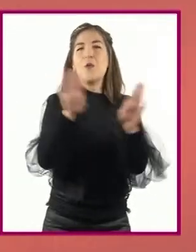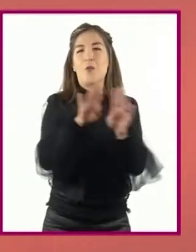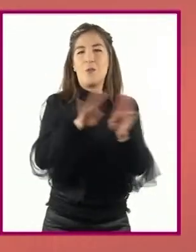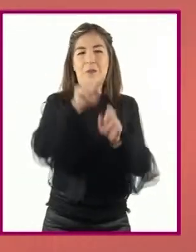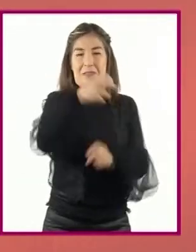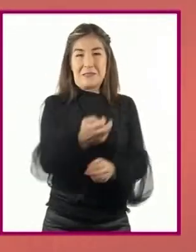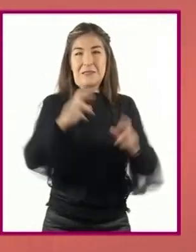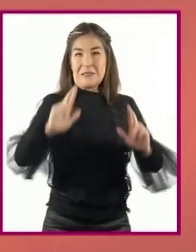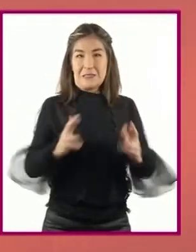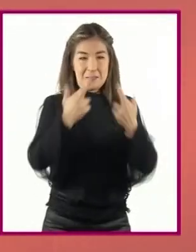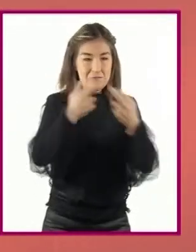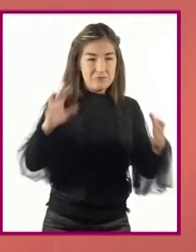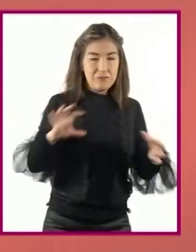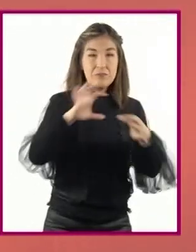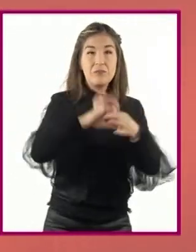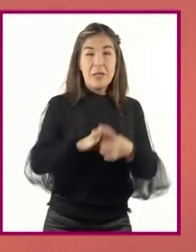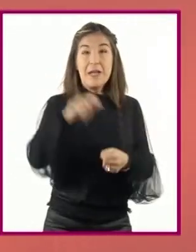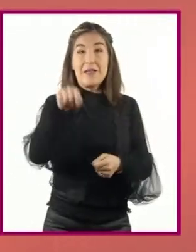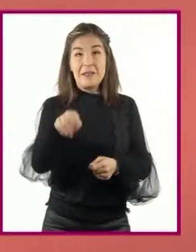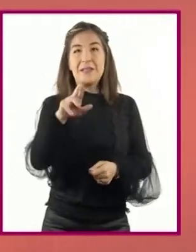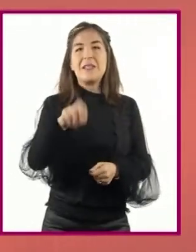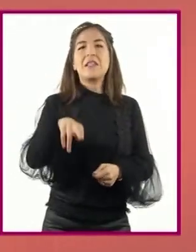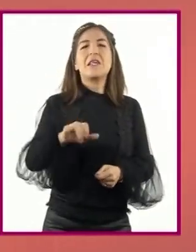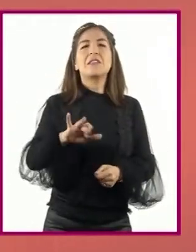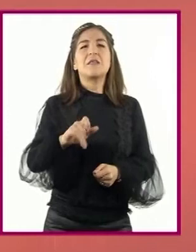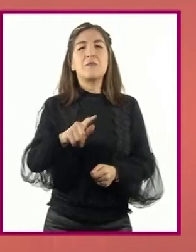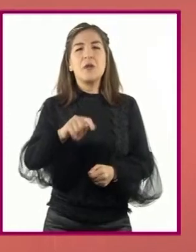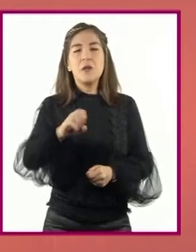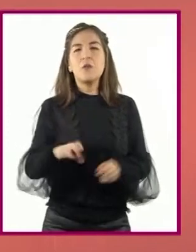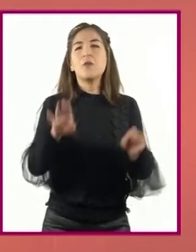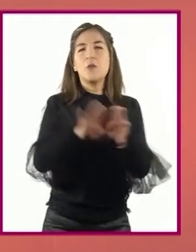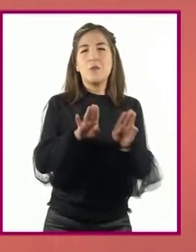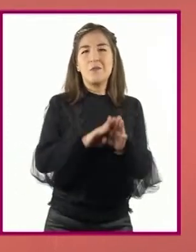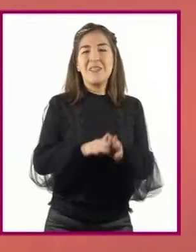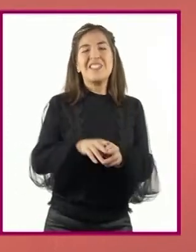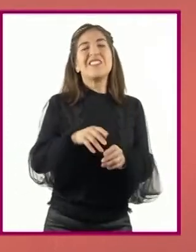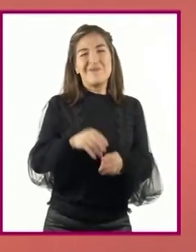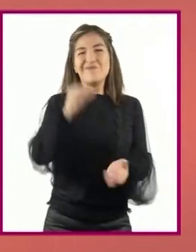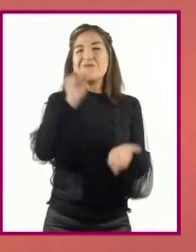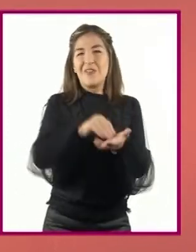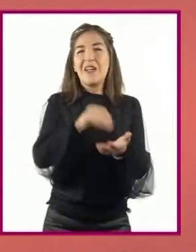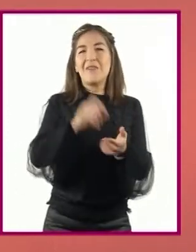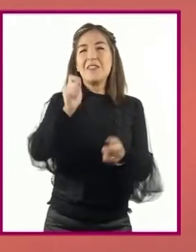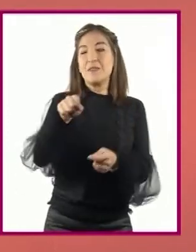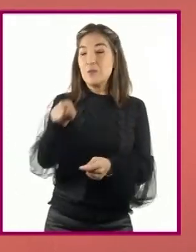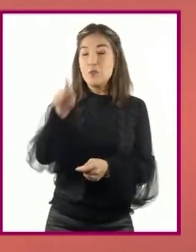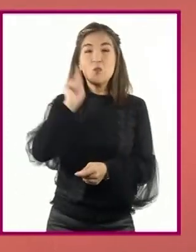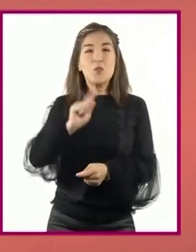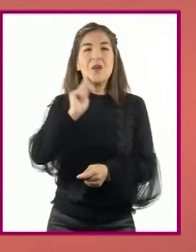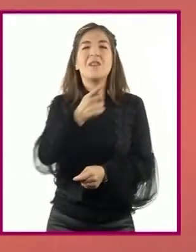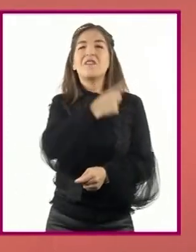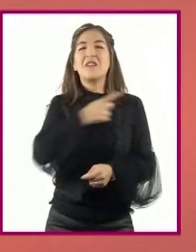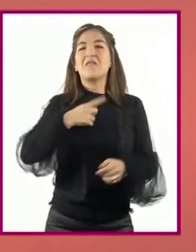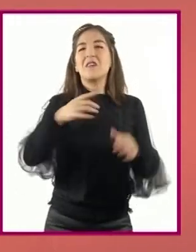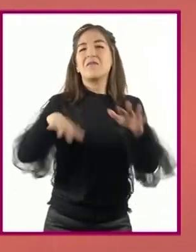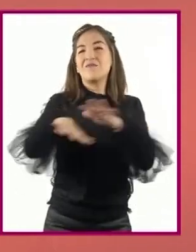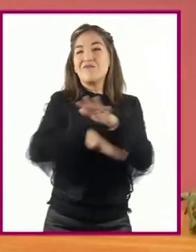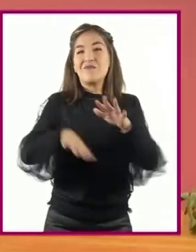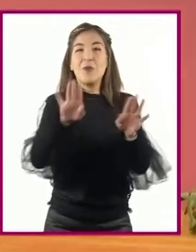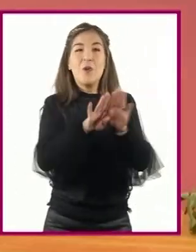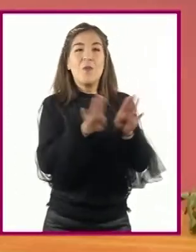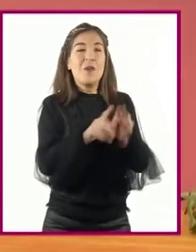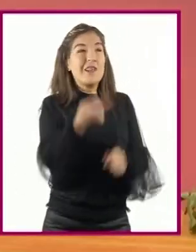el Renacimiento aún se le da un papel secundario a la mujer, quien debe estar sujeta a lo que diga el